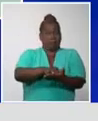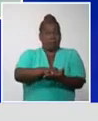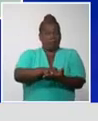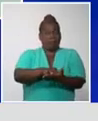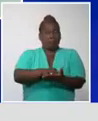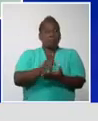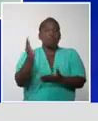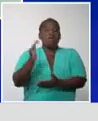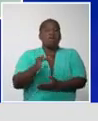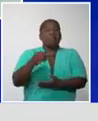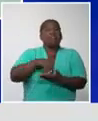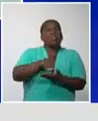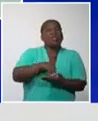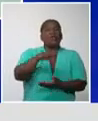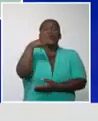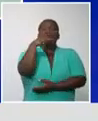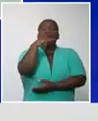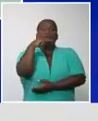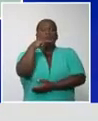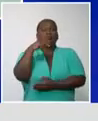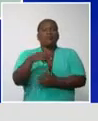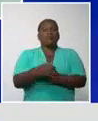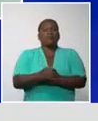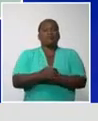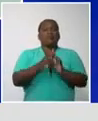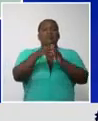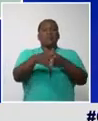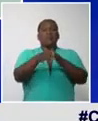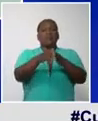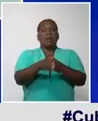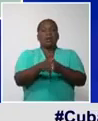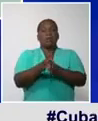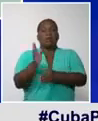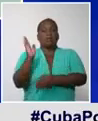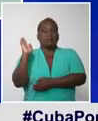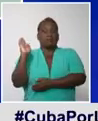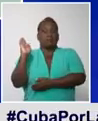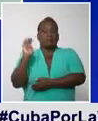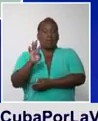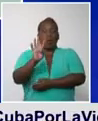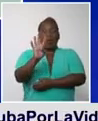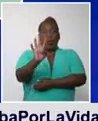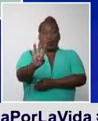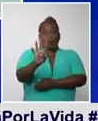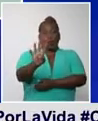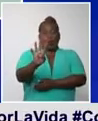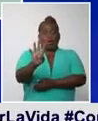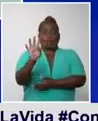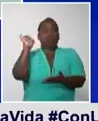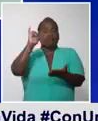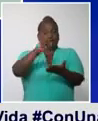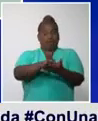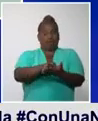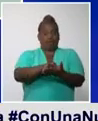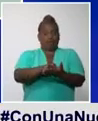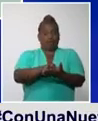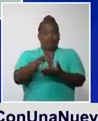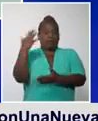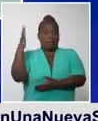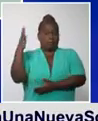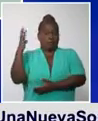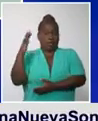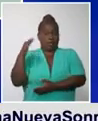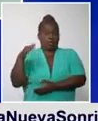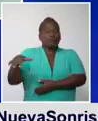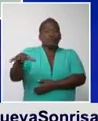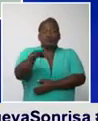Rusia. De Granma se diagnostican 4 casos importados, todos del municipio de